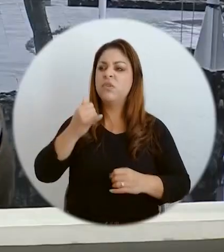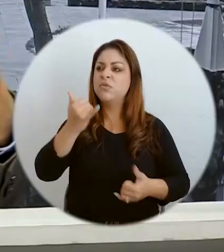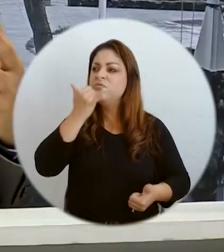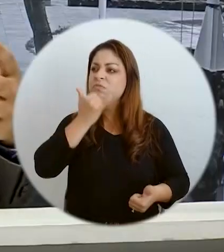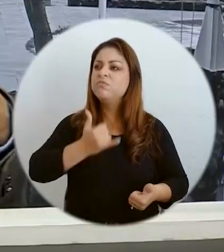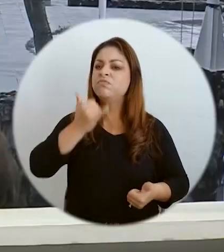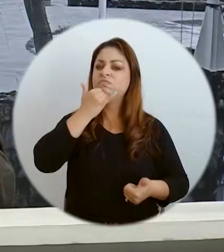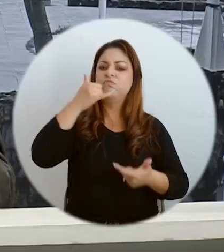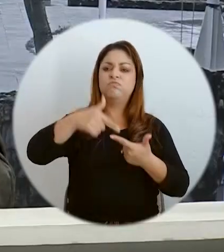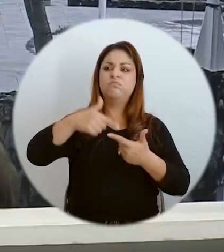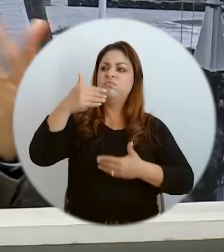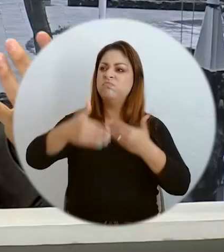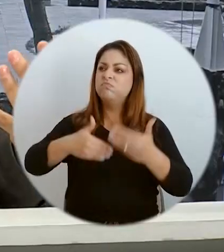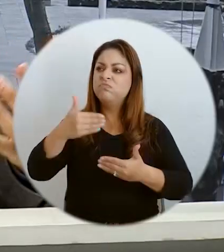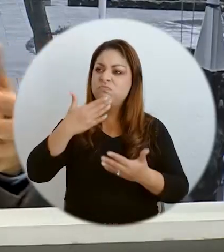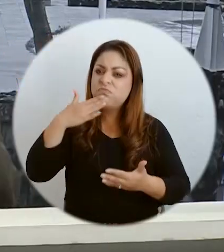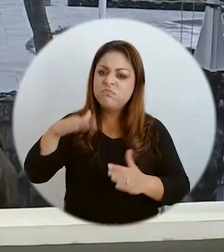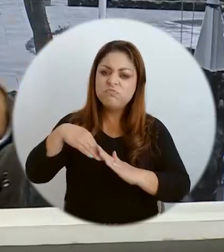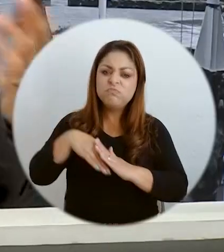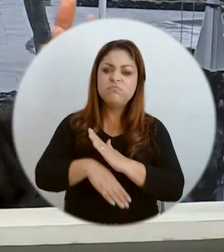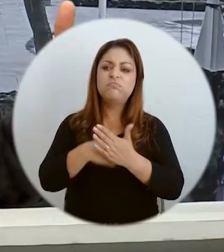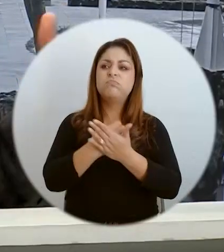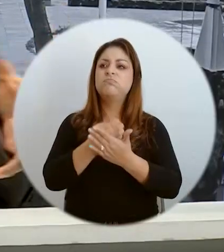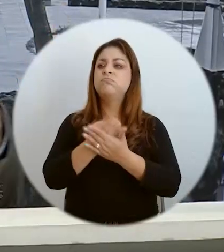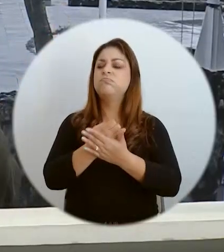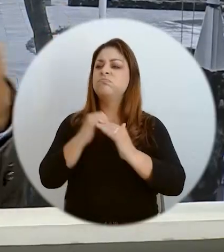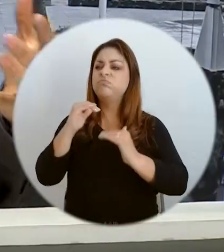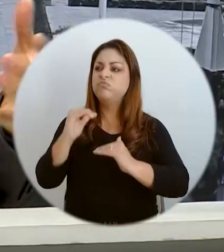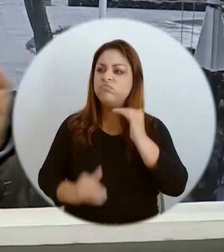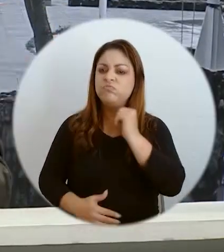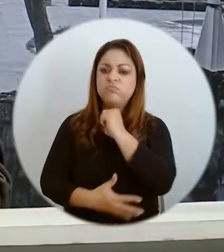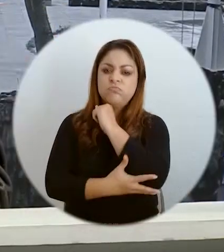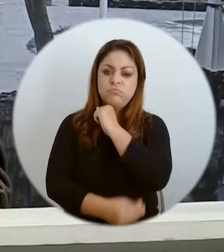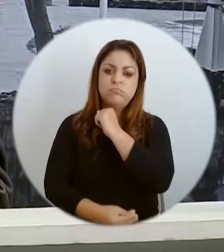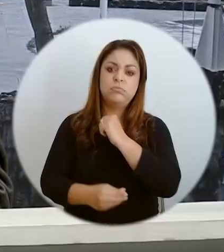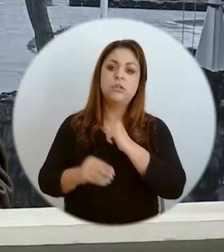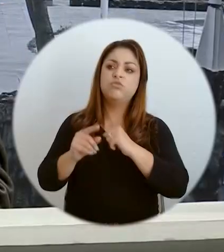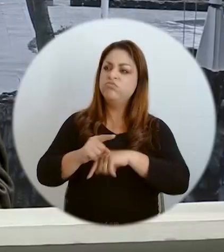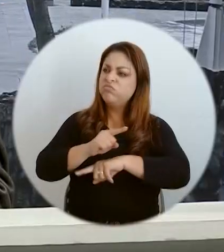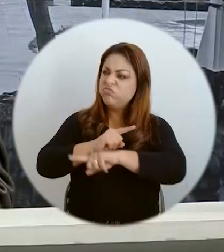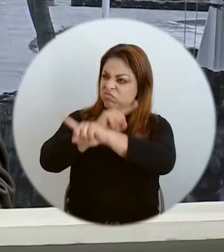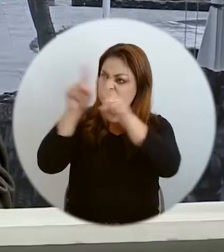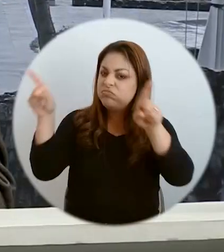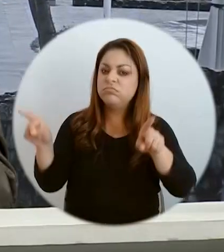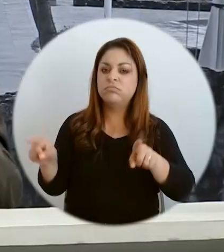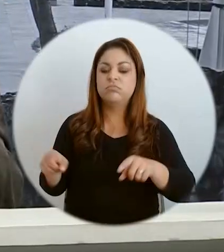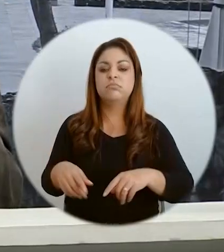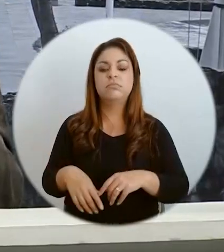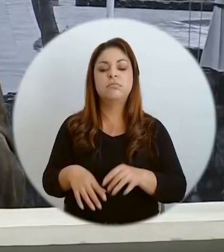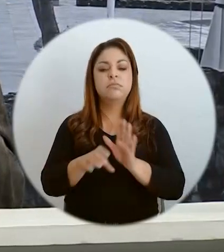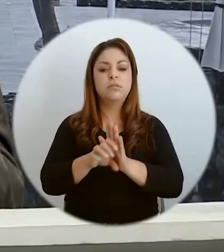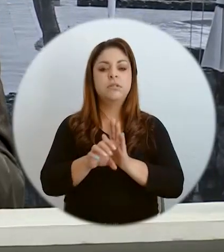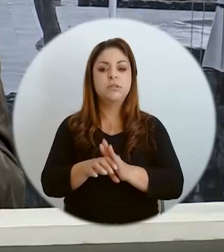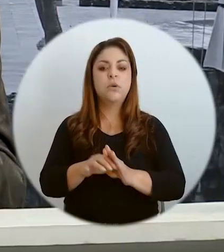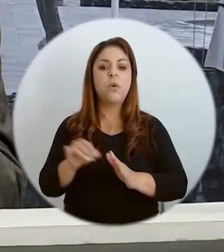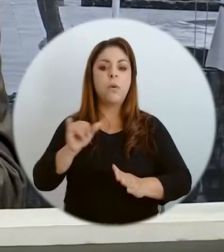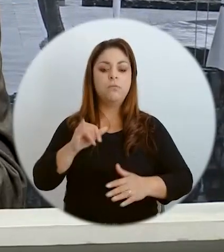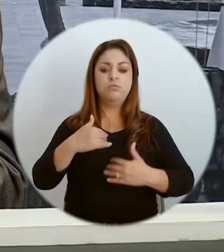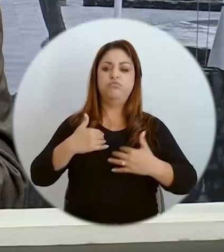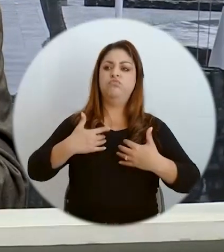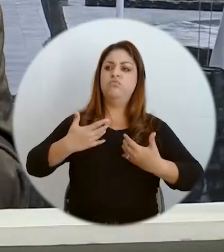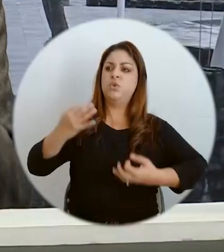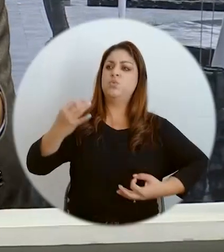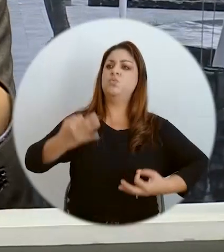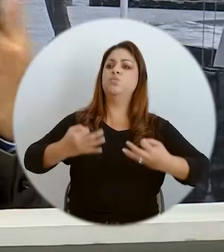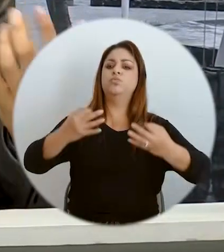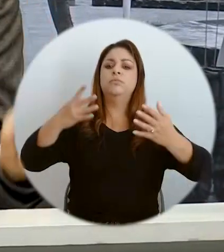una serie de errores, de procesos económicos de desigualdad, de pobreza y demás, y se asumen para ellos mismos,